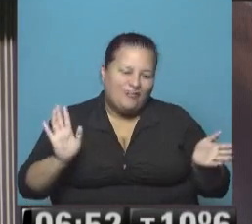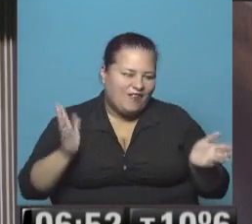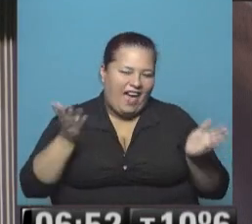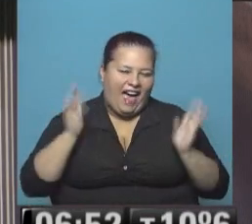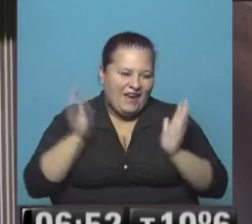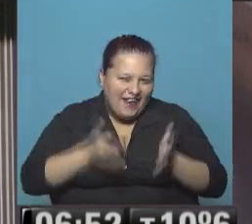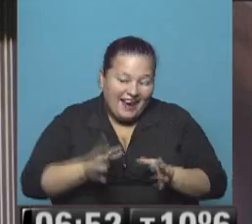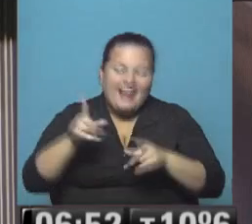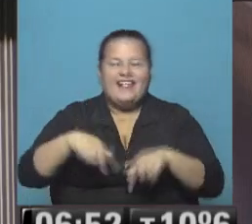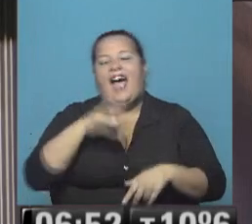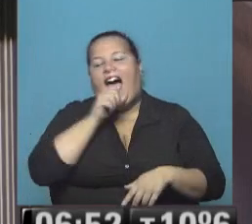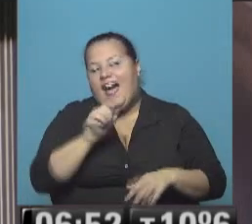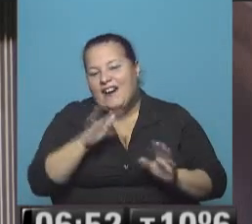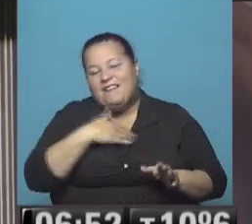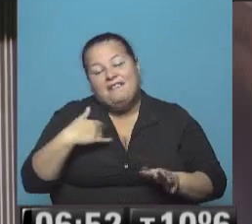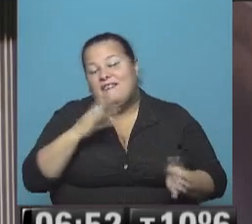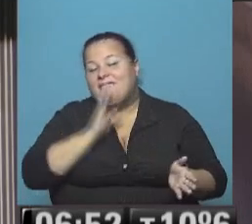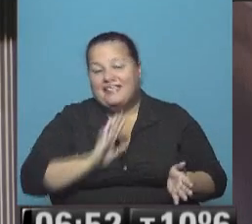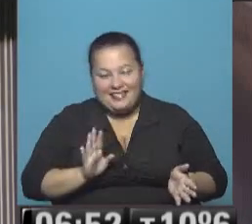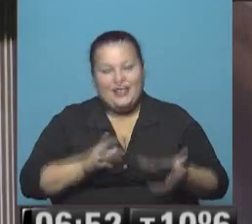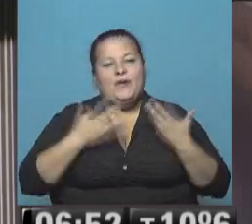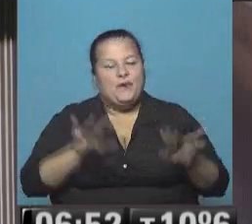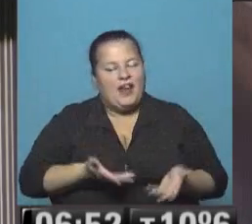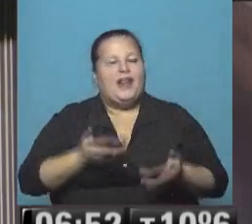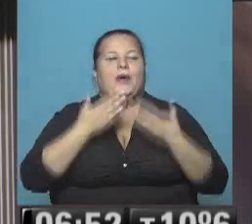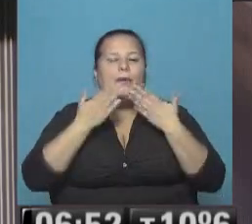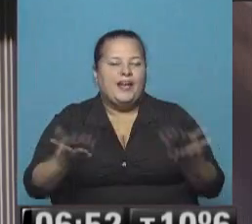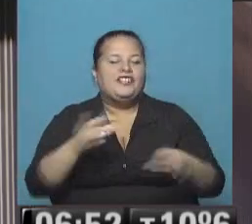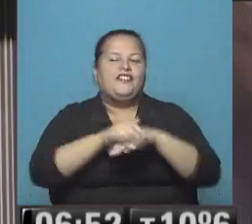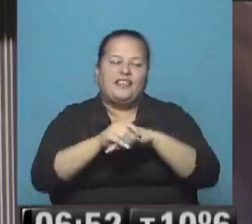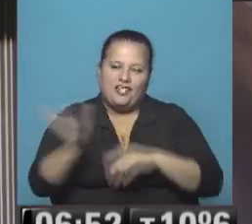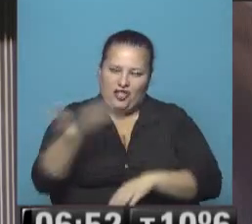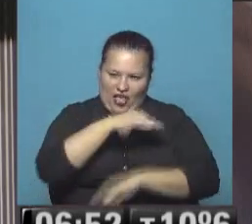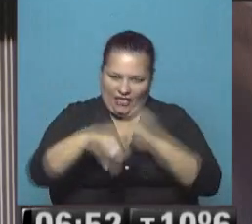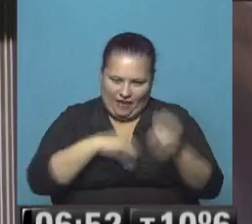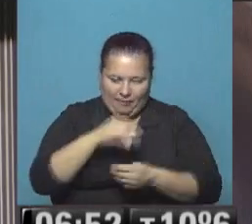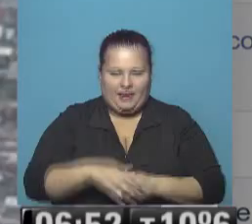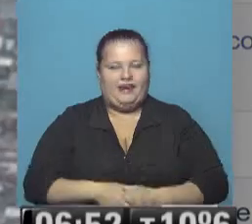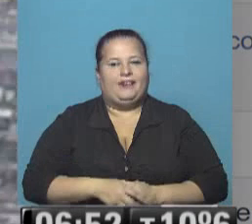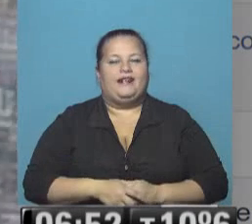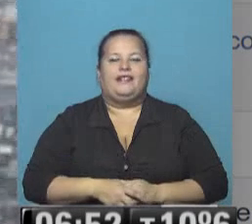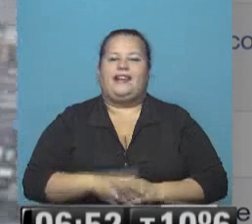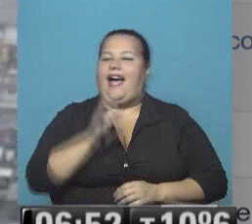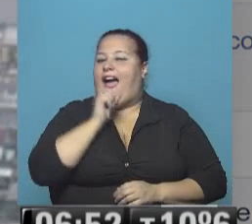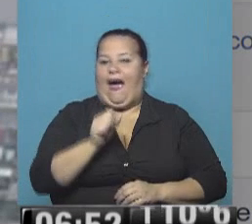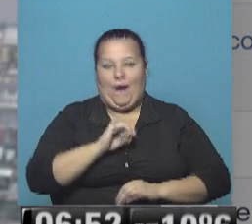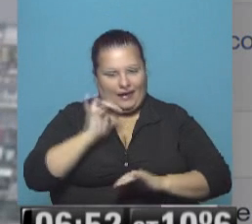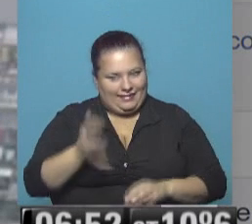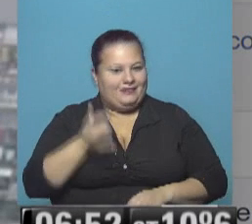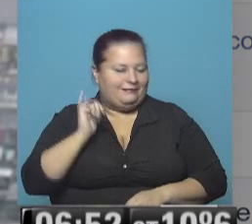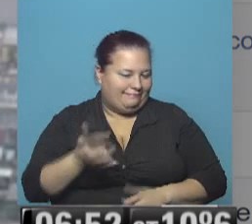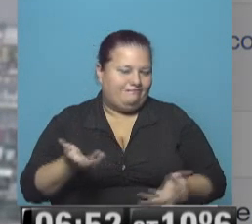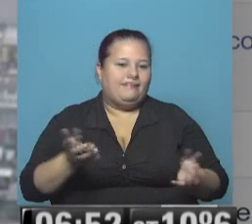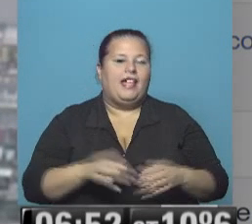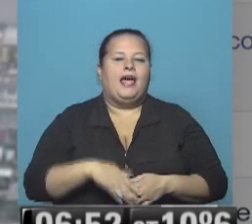familia aguantar un poquito mami los celos del nene o en un éxito enorme y felicitaciones tractoras antes de repetir es la idea del todo